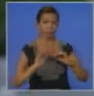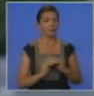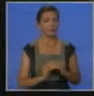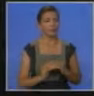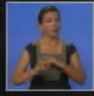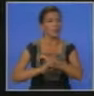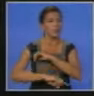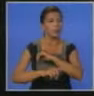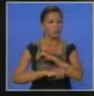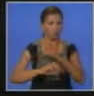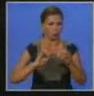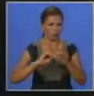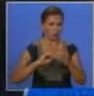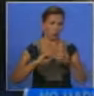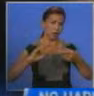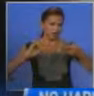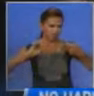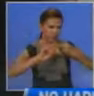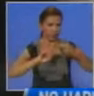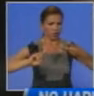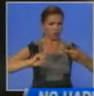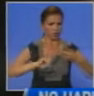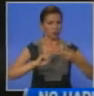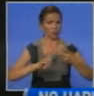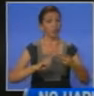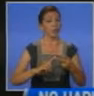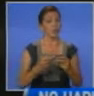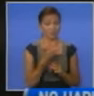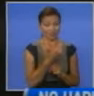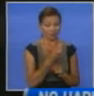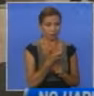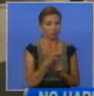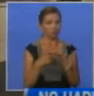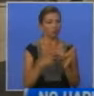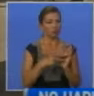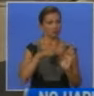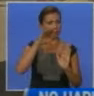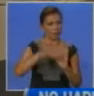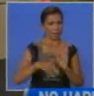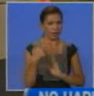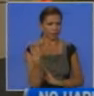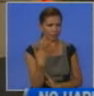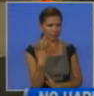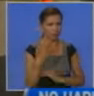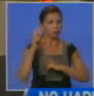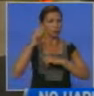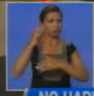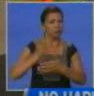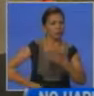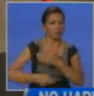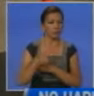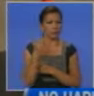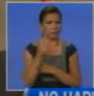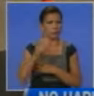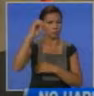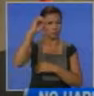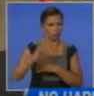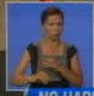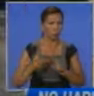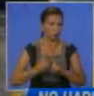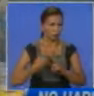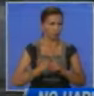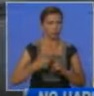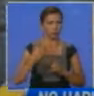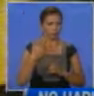segunda clase en la ley de tránsito, sancionada con 3 puntos menos en la licencia y una multa del 10% del salario básico